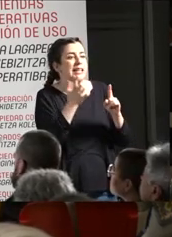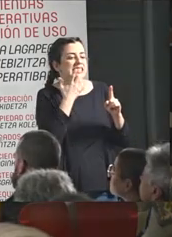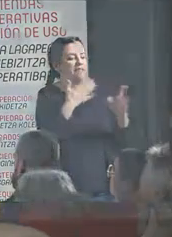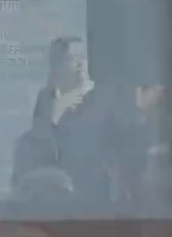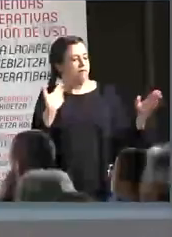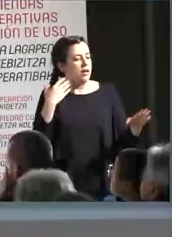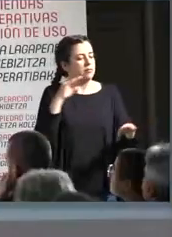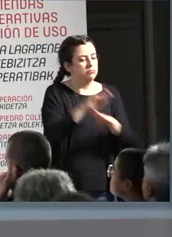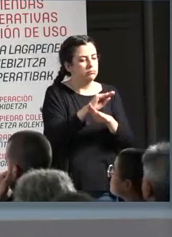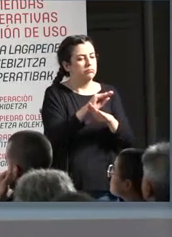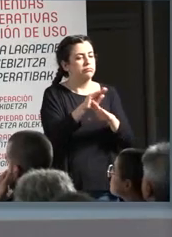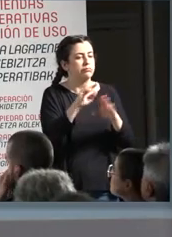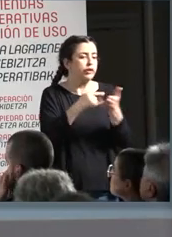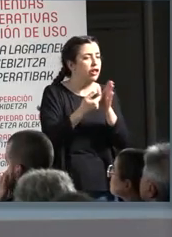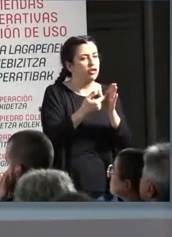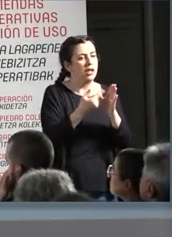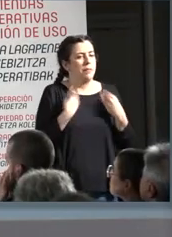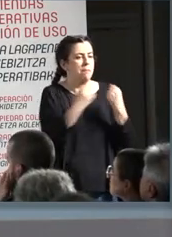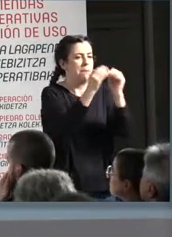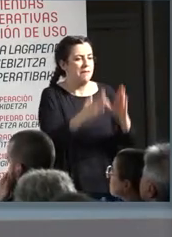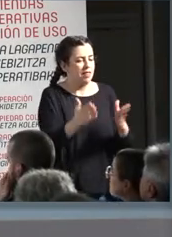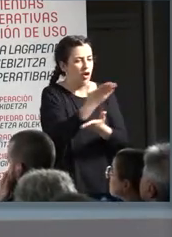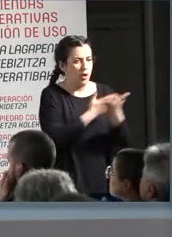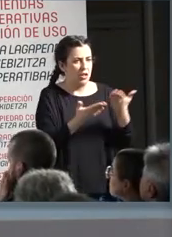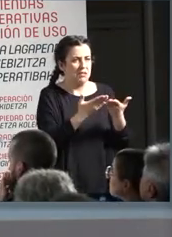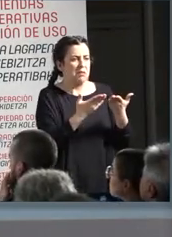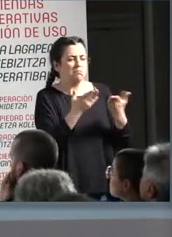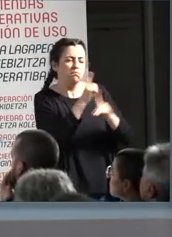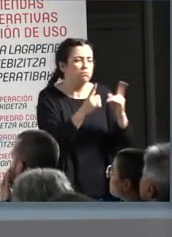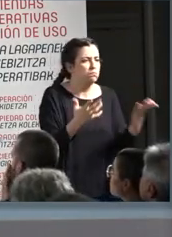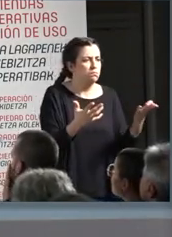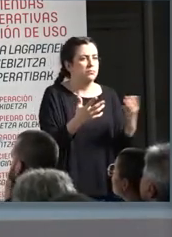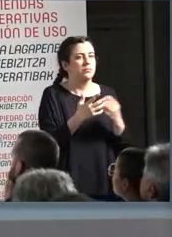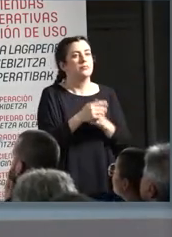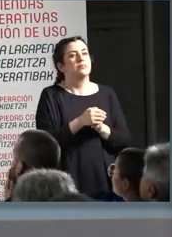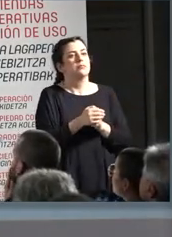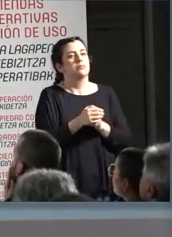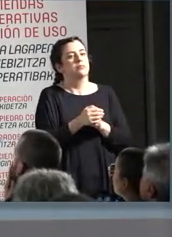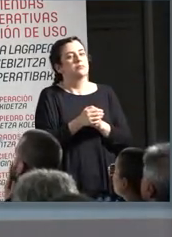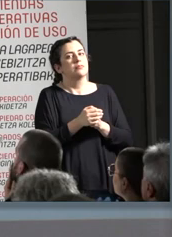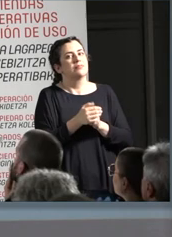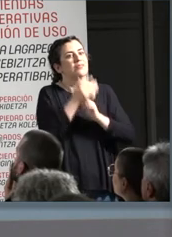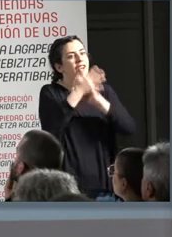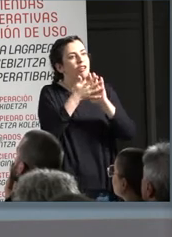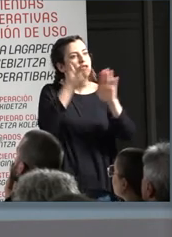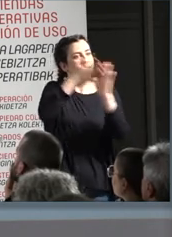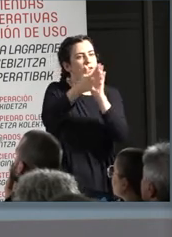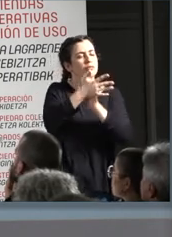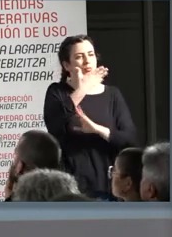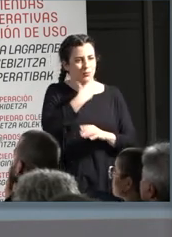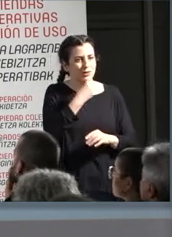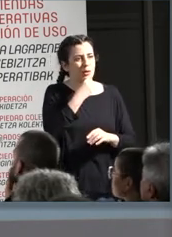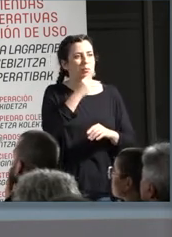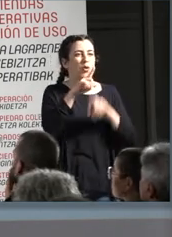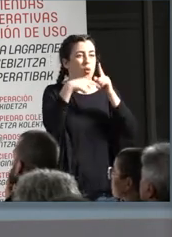colaborativa? Sobre todo es que es muy bonito decirlo y explicarlo, pero luego es difícil a la hora